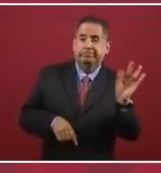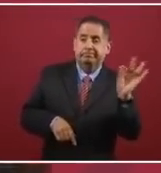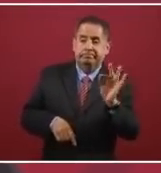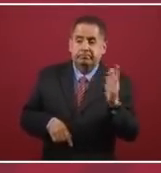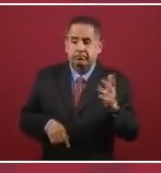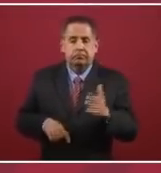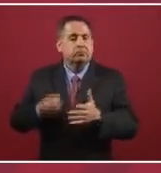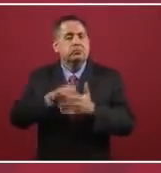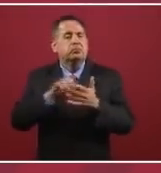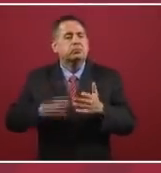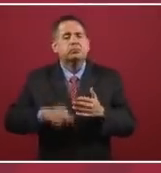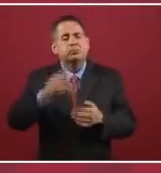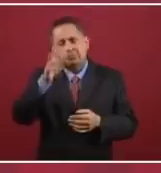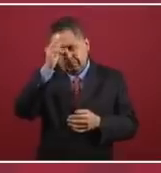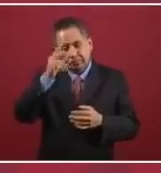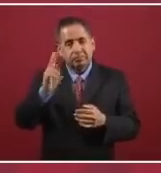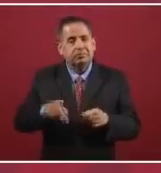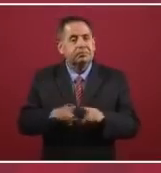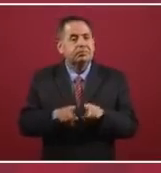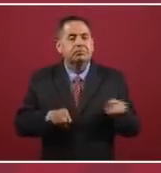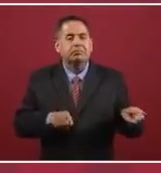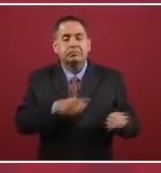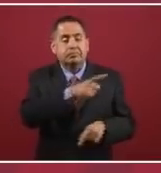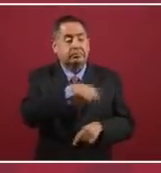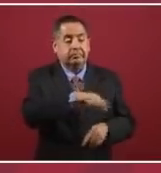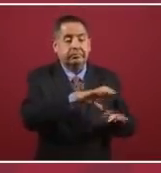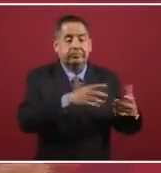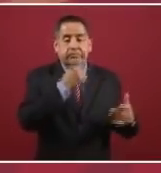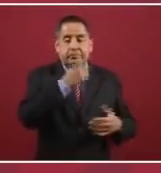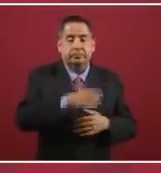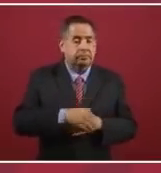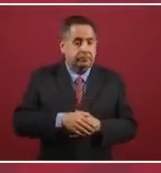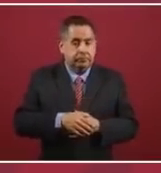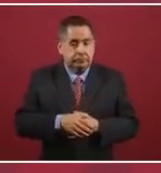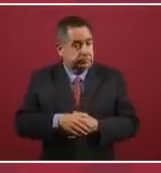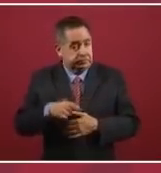que hicieron, por ejemplo, de que sabían